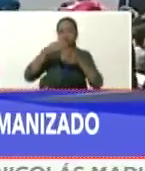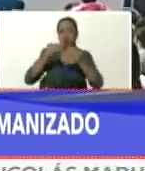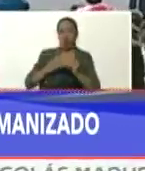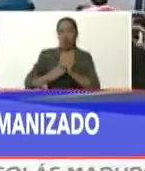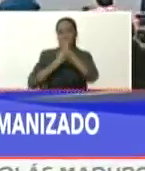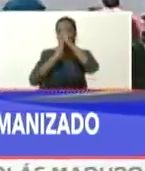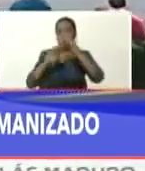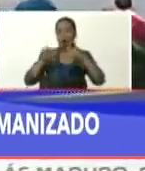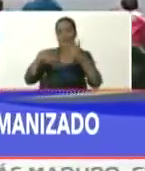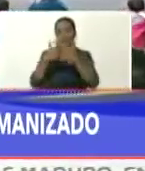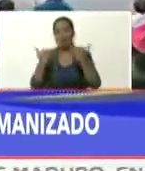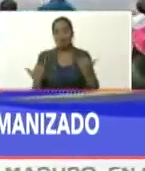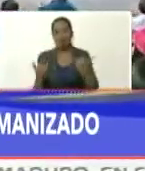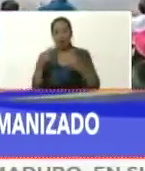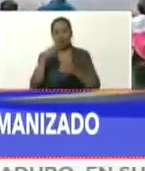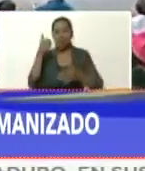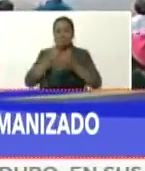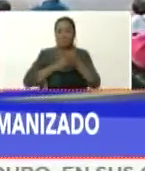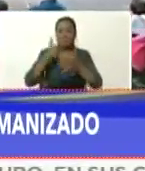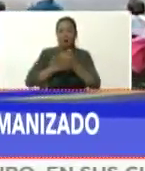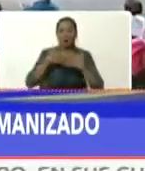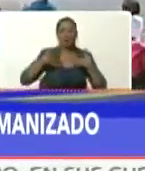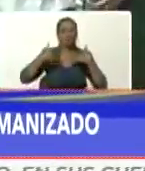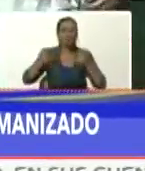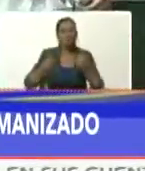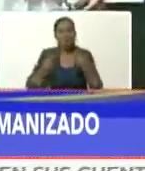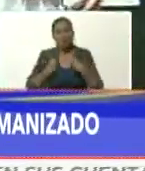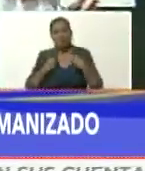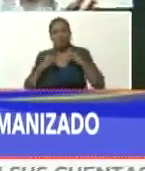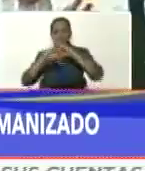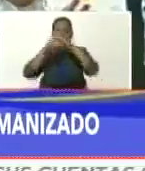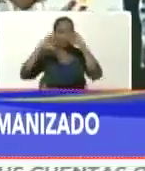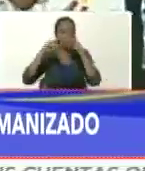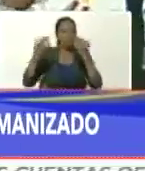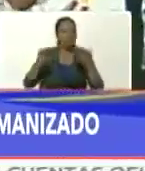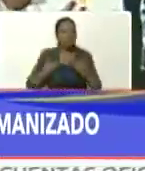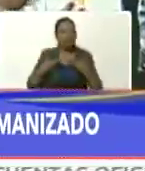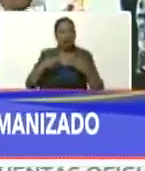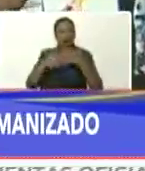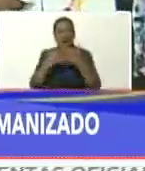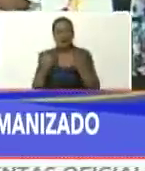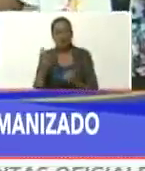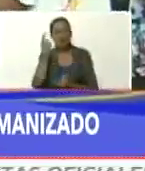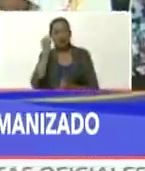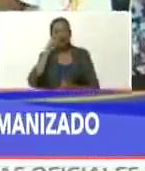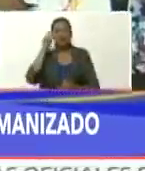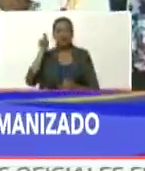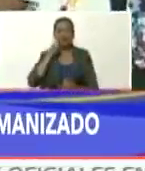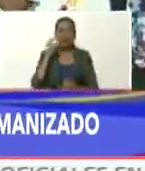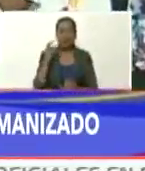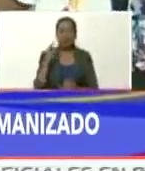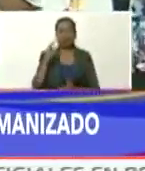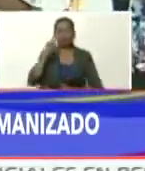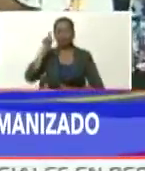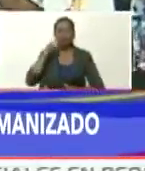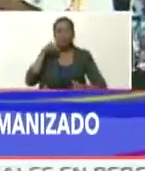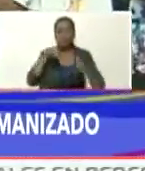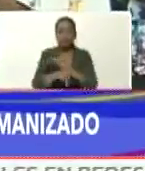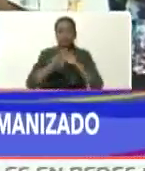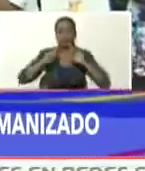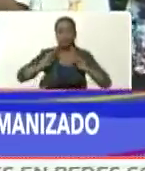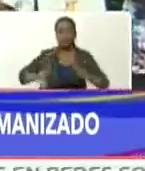conducir esta batalla por la salud, la vida y la felicidad de la mujer embarazada. Parto humanizado,